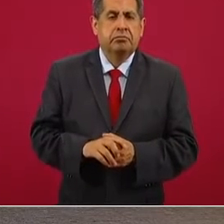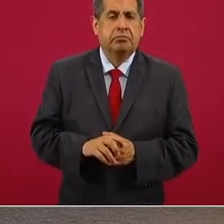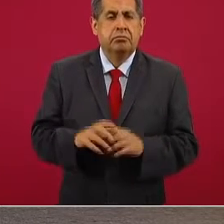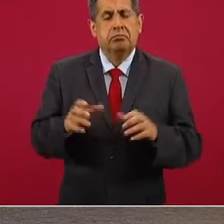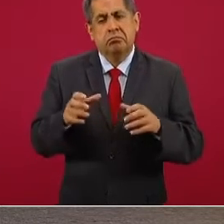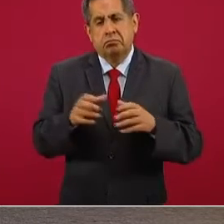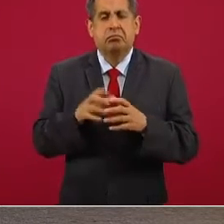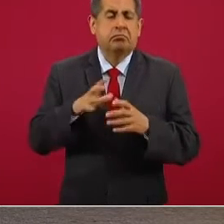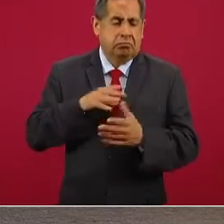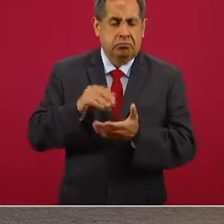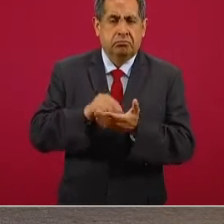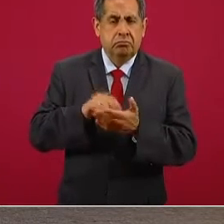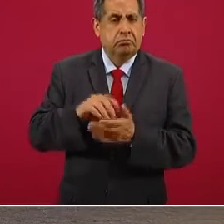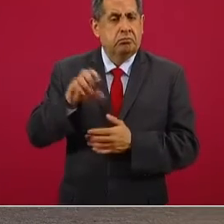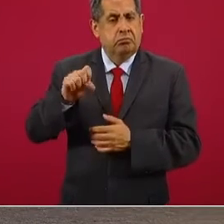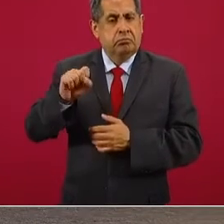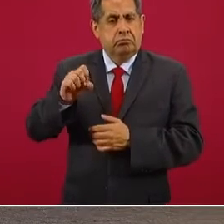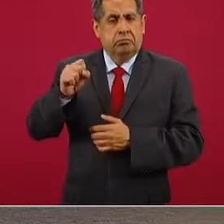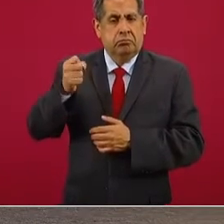69